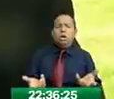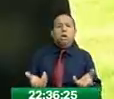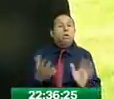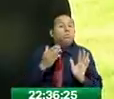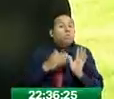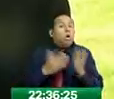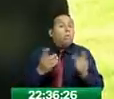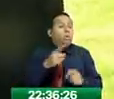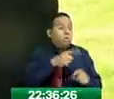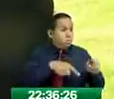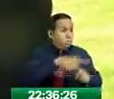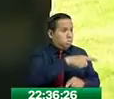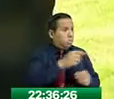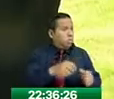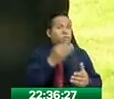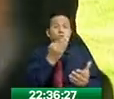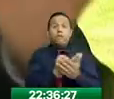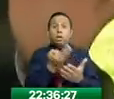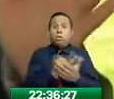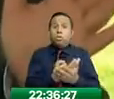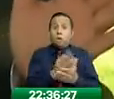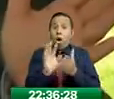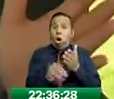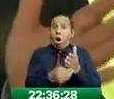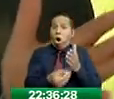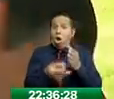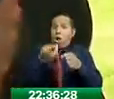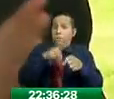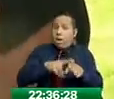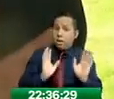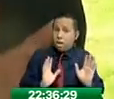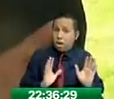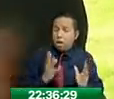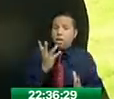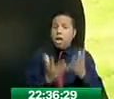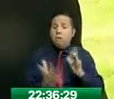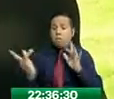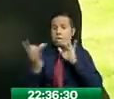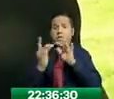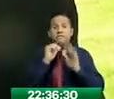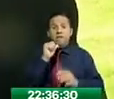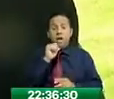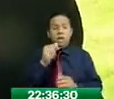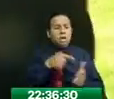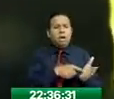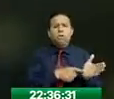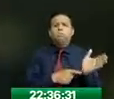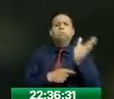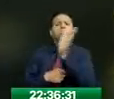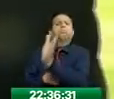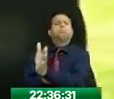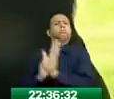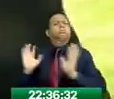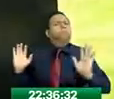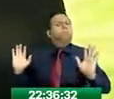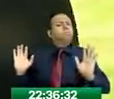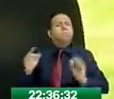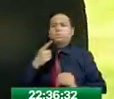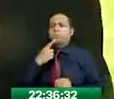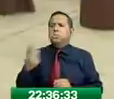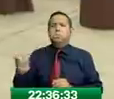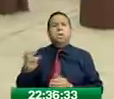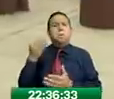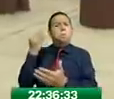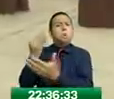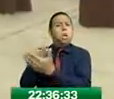una factura con esos datos, sin duda no escuchó nada en la prensa o no estuvo conectado, mandó una factura, devuelvan la factura y díganle que no le pueden